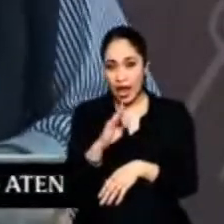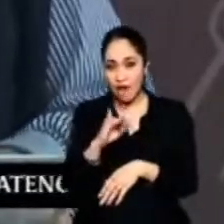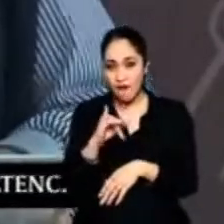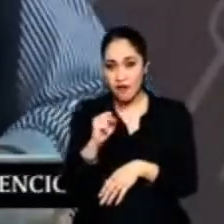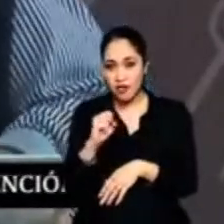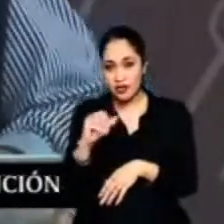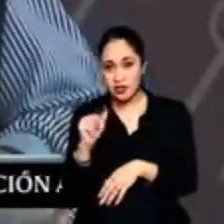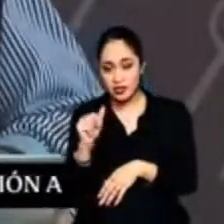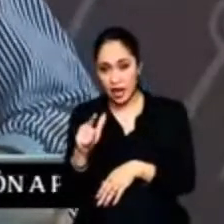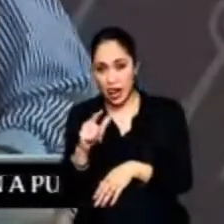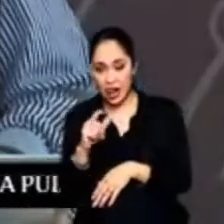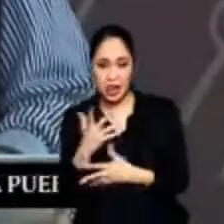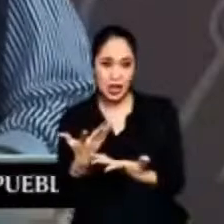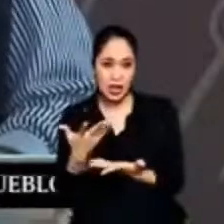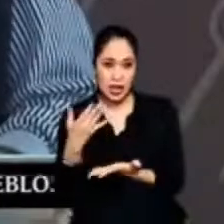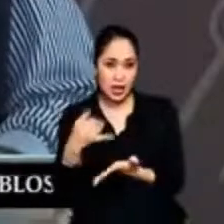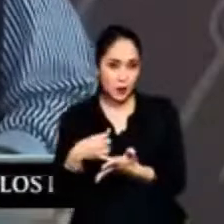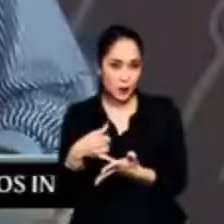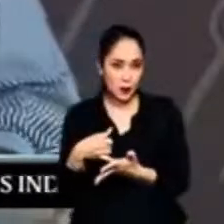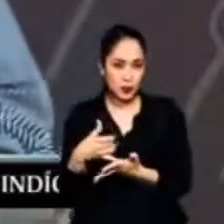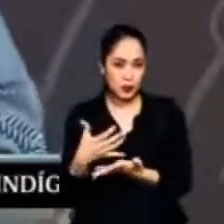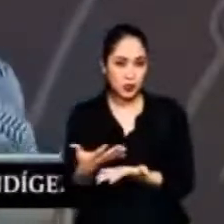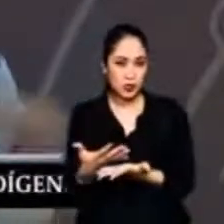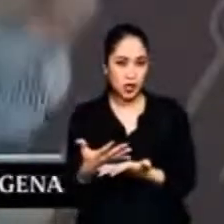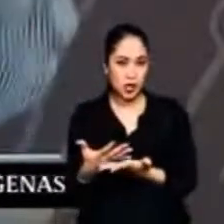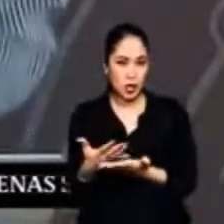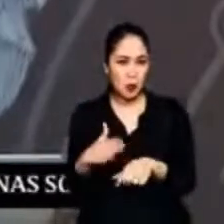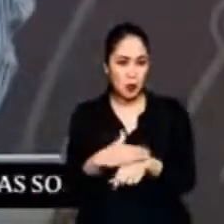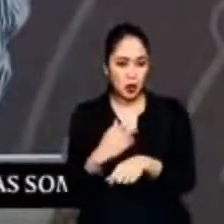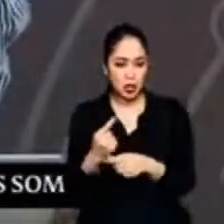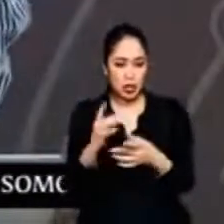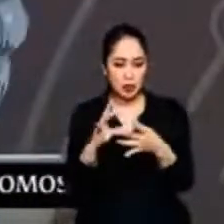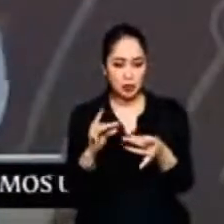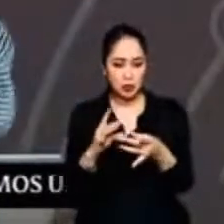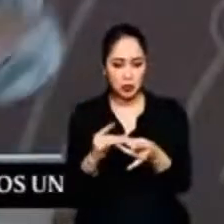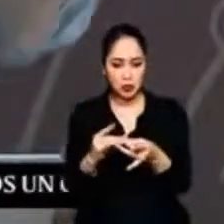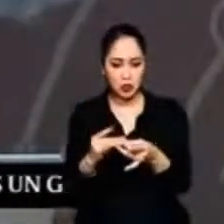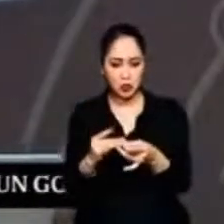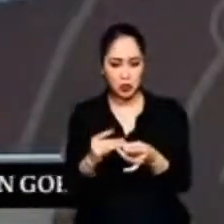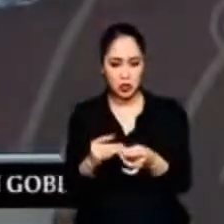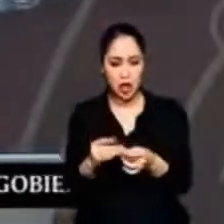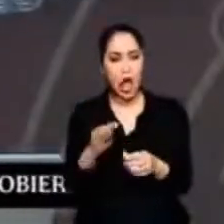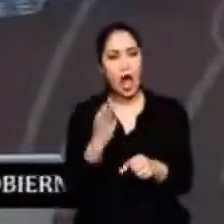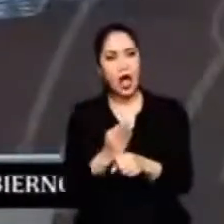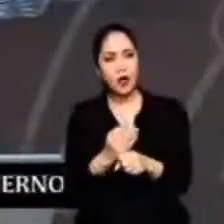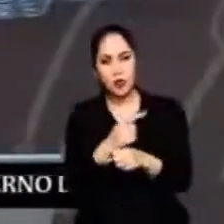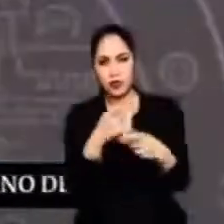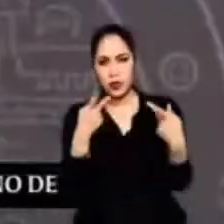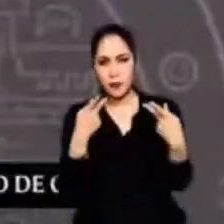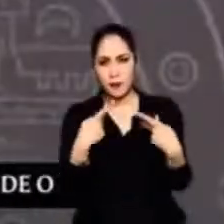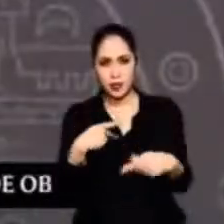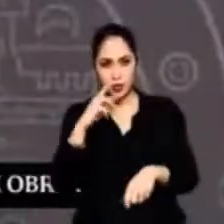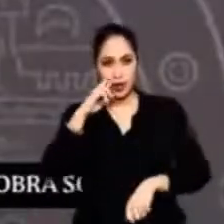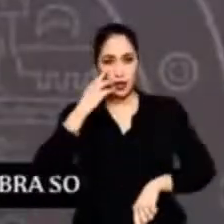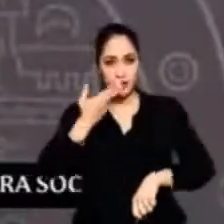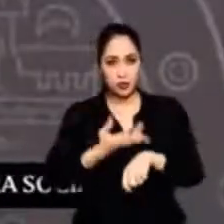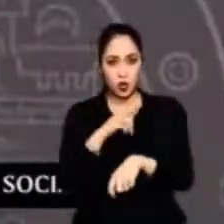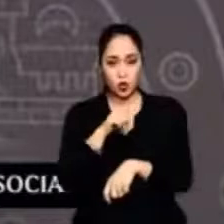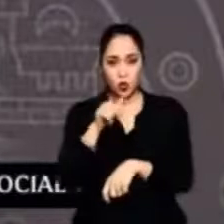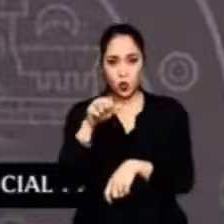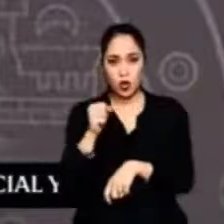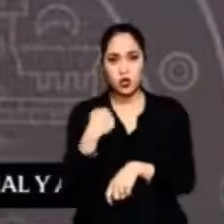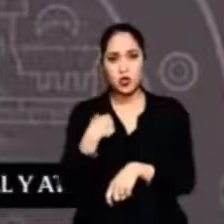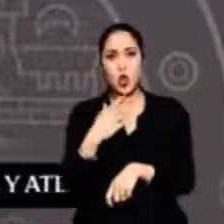¿Por qué lo digo? Primero, yo le tengo mucha fe a este rector, no es un tema de él, pero es un tema